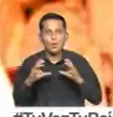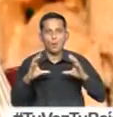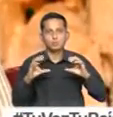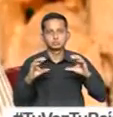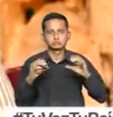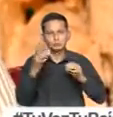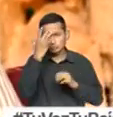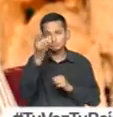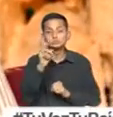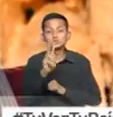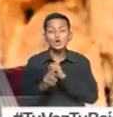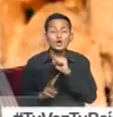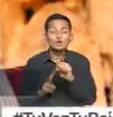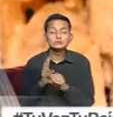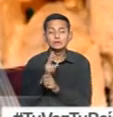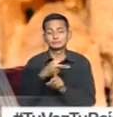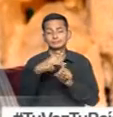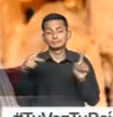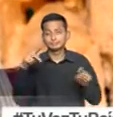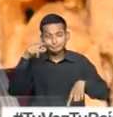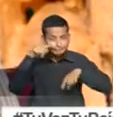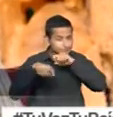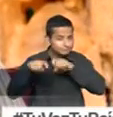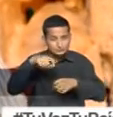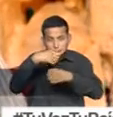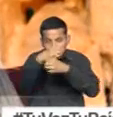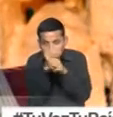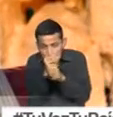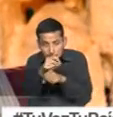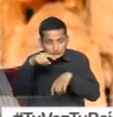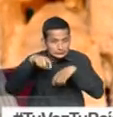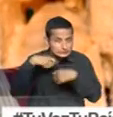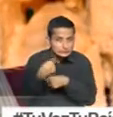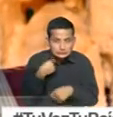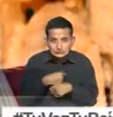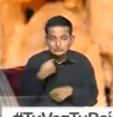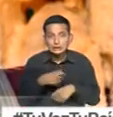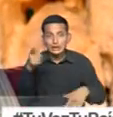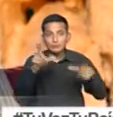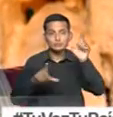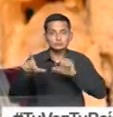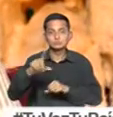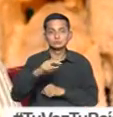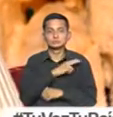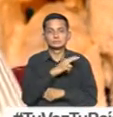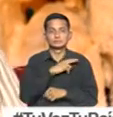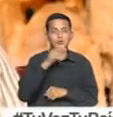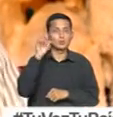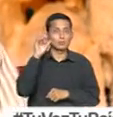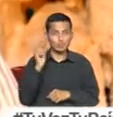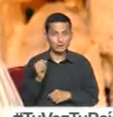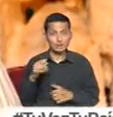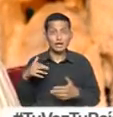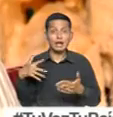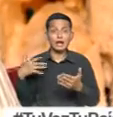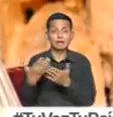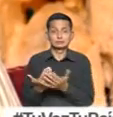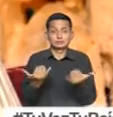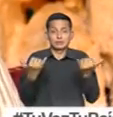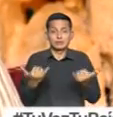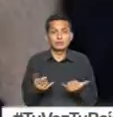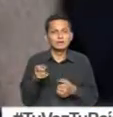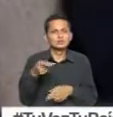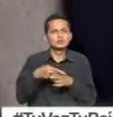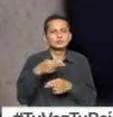de 2 años y medio de esfuerzo, de análisis, de trabajar en un laboratorio de la Universidad de Cuenca, hasta obtener lo que denominamos